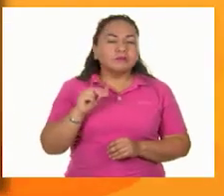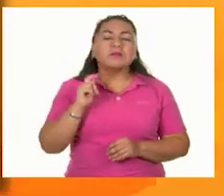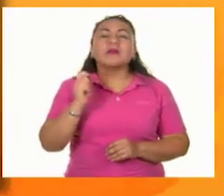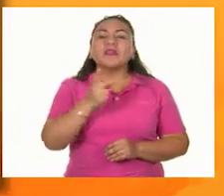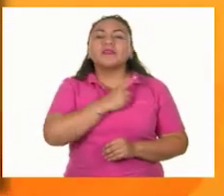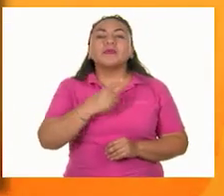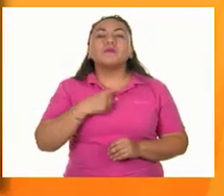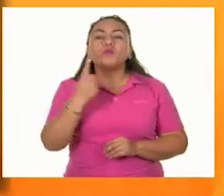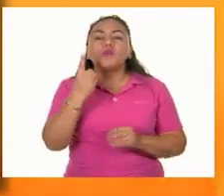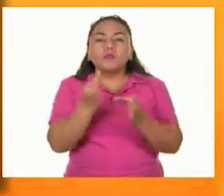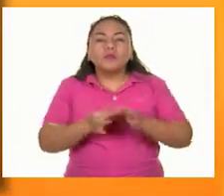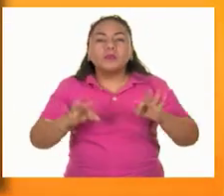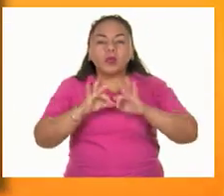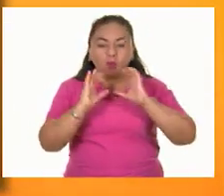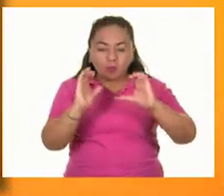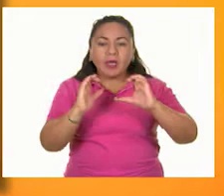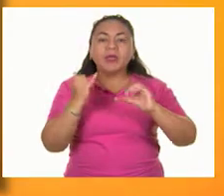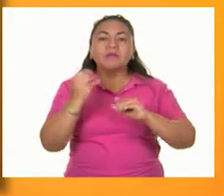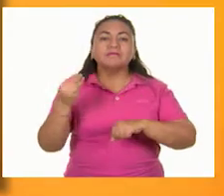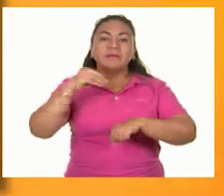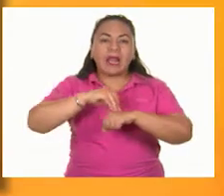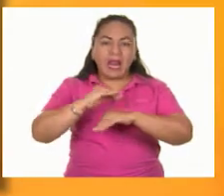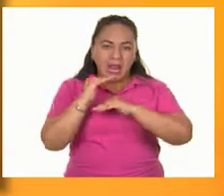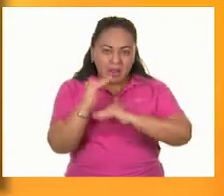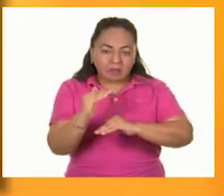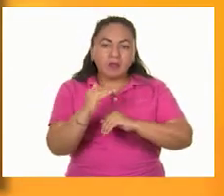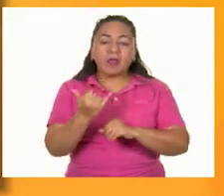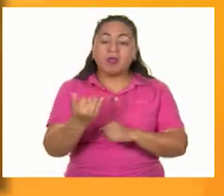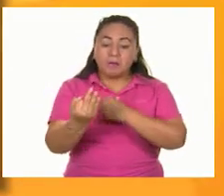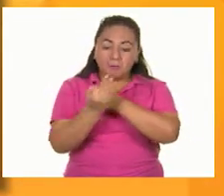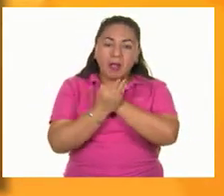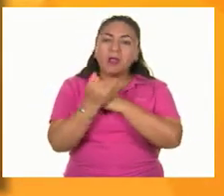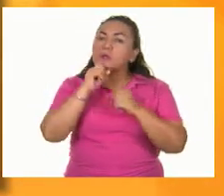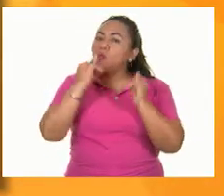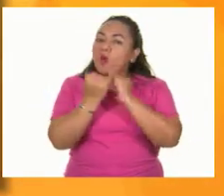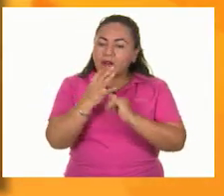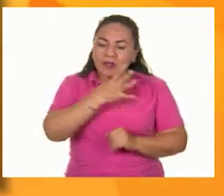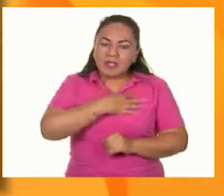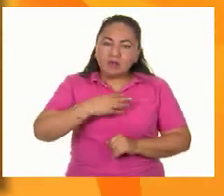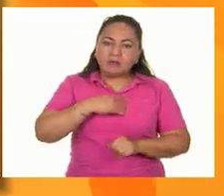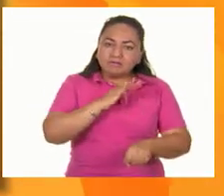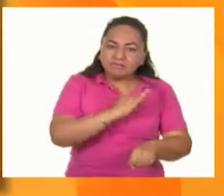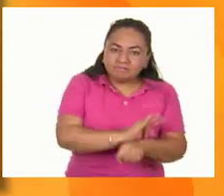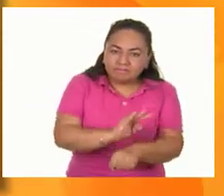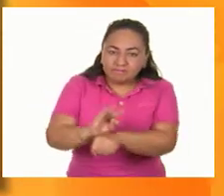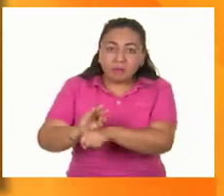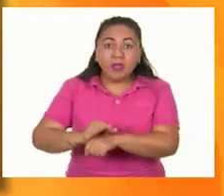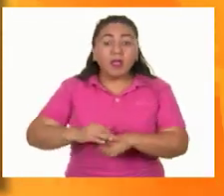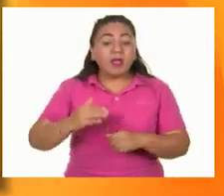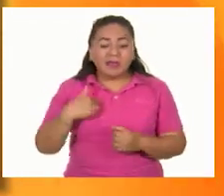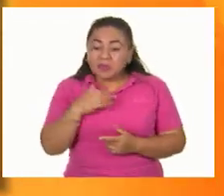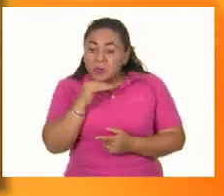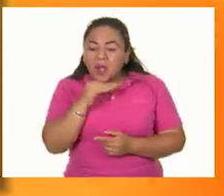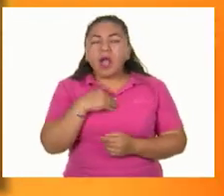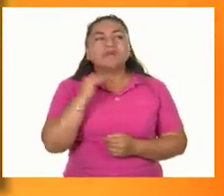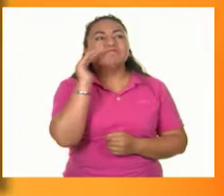es cuidarte, poner límites, protegerte a ti y a tus hijos y pedir ayuda cuando sea necesario.